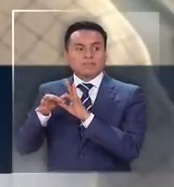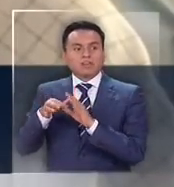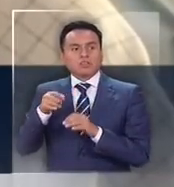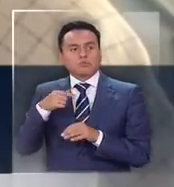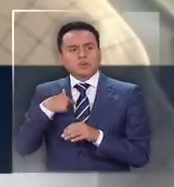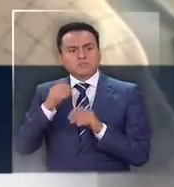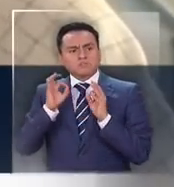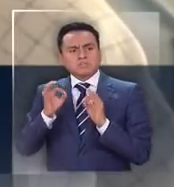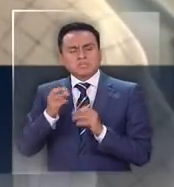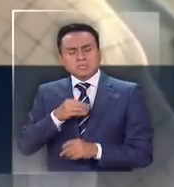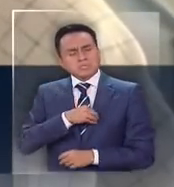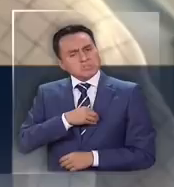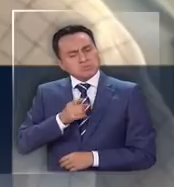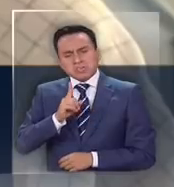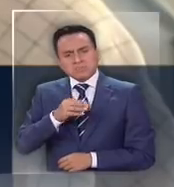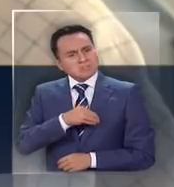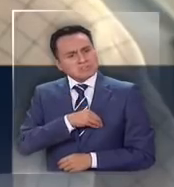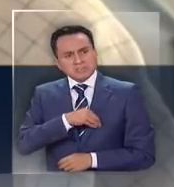sad,